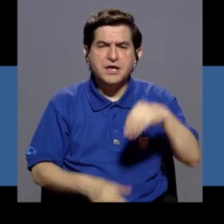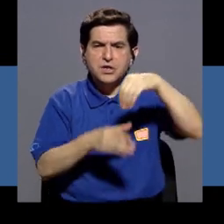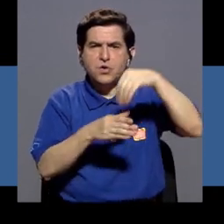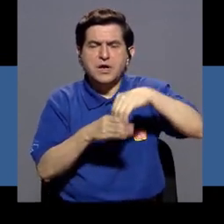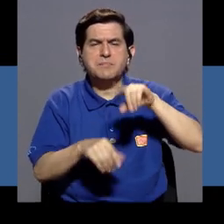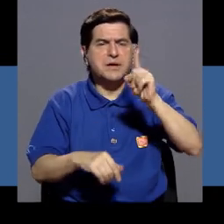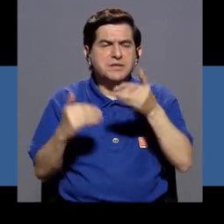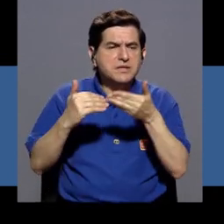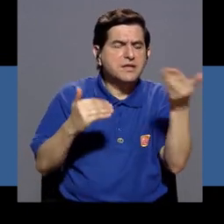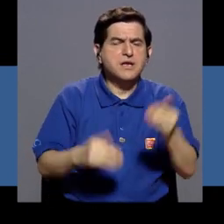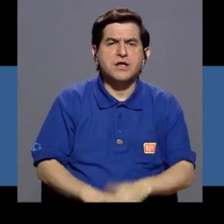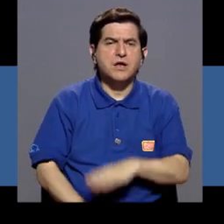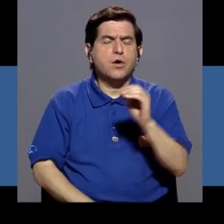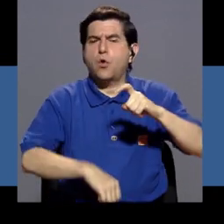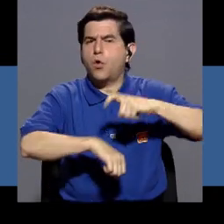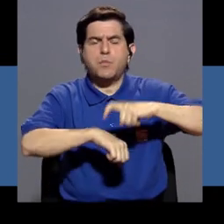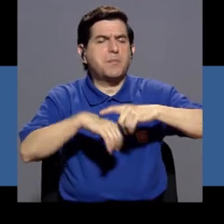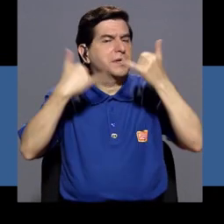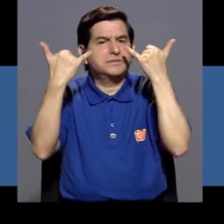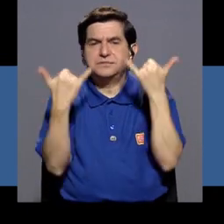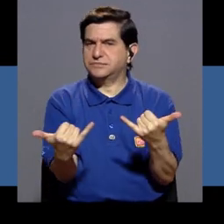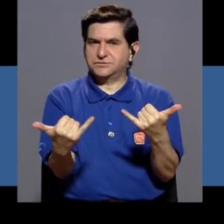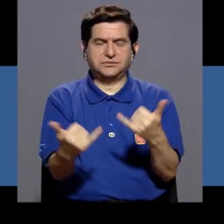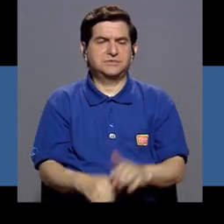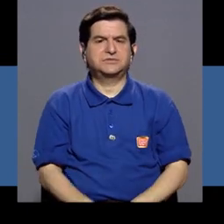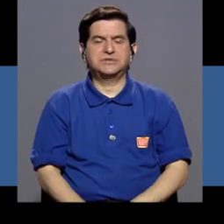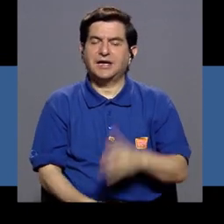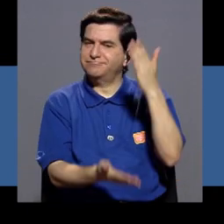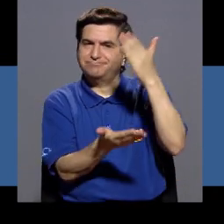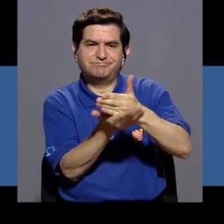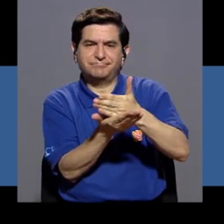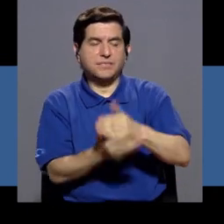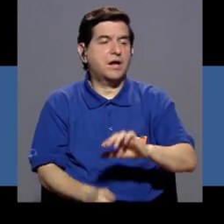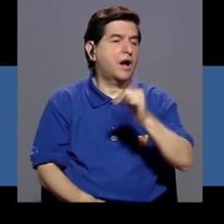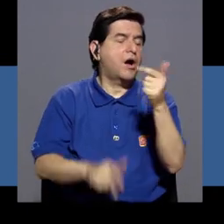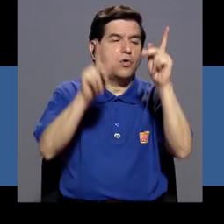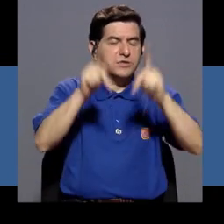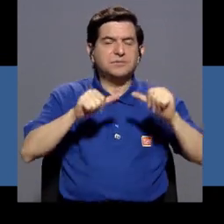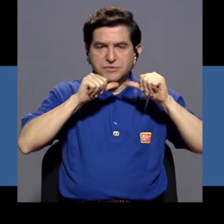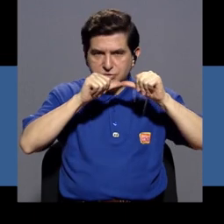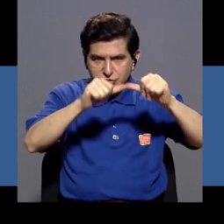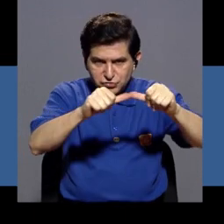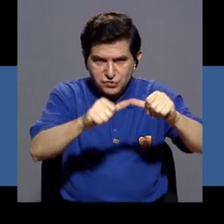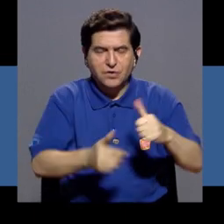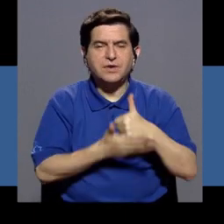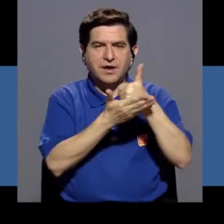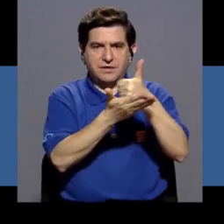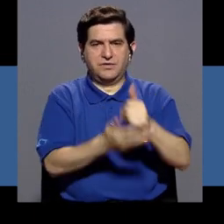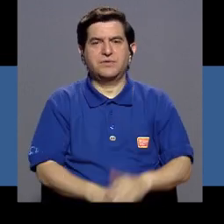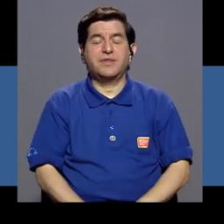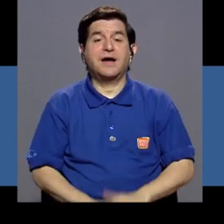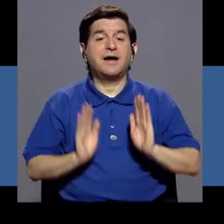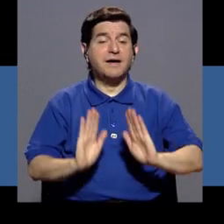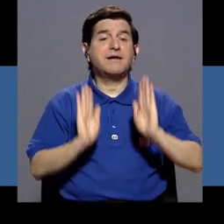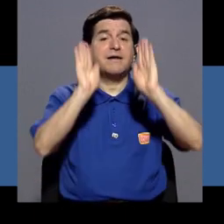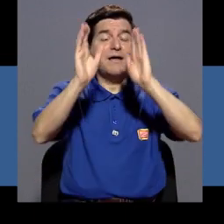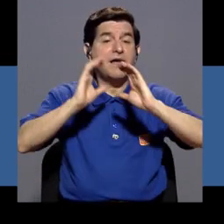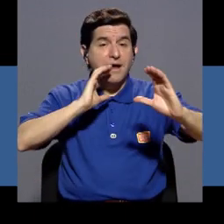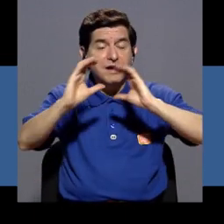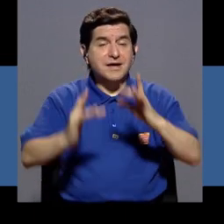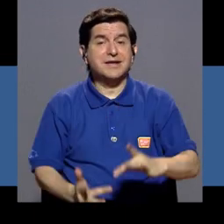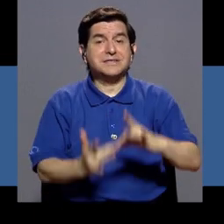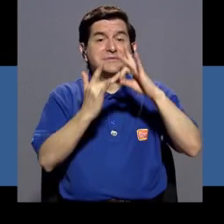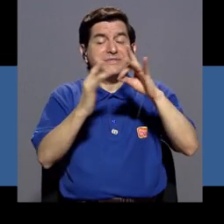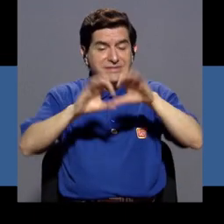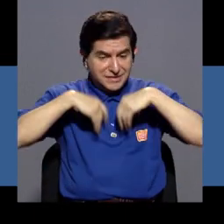cuánto puede invertir en una cosa, cuándo es hora de ya soltarla y tal vez dársela a alguien más para que te ayude. Tener una excelente